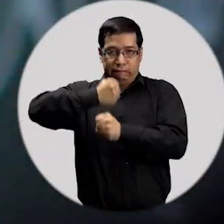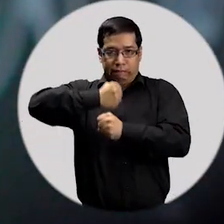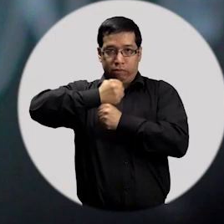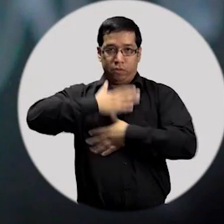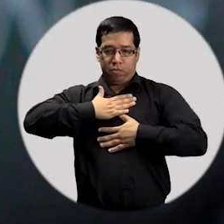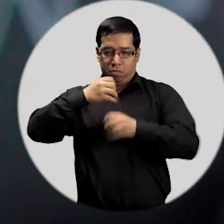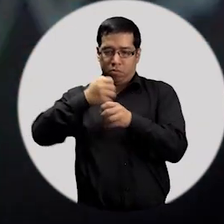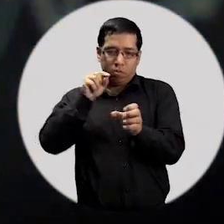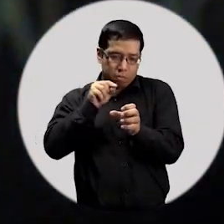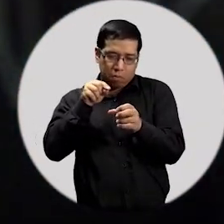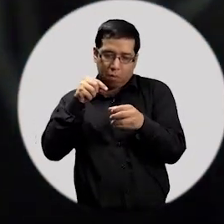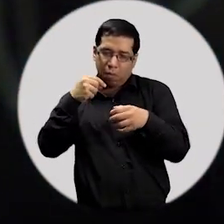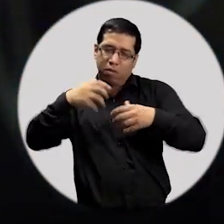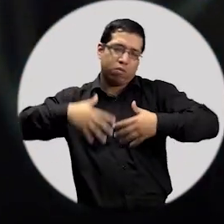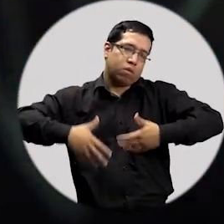Hago